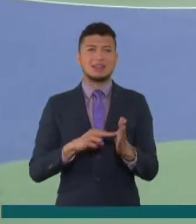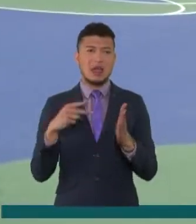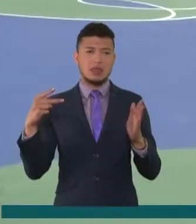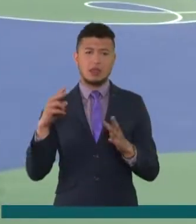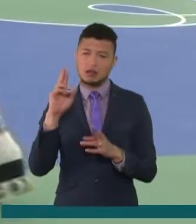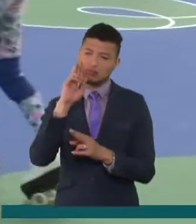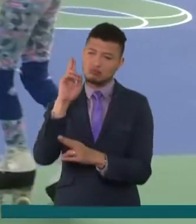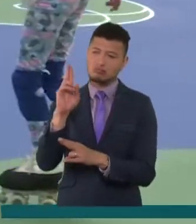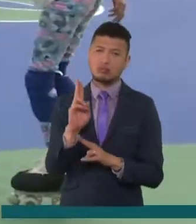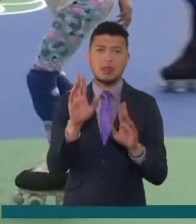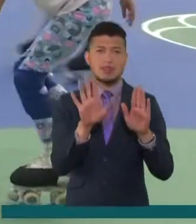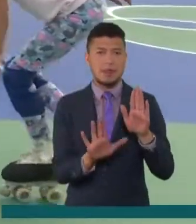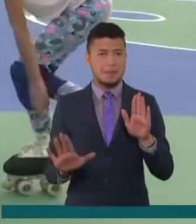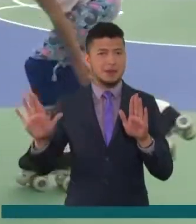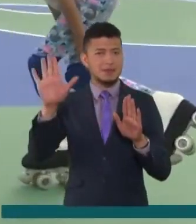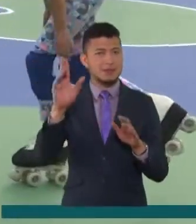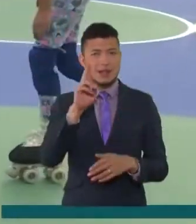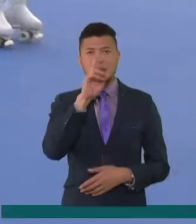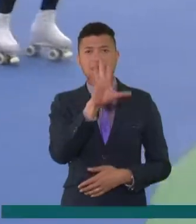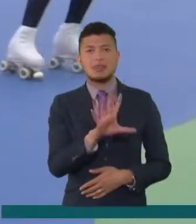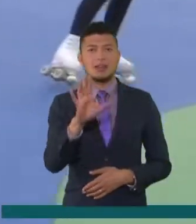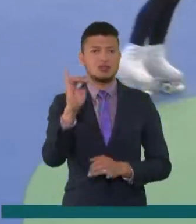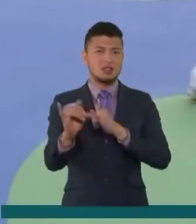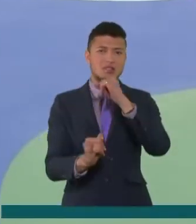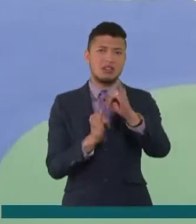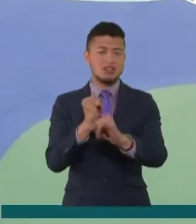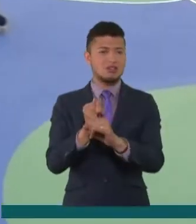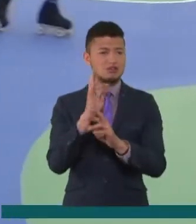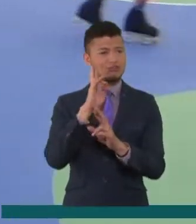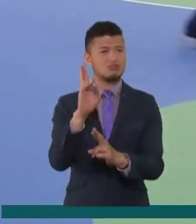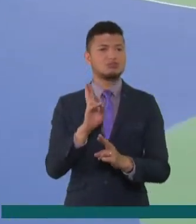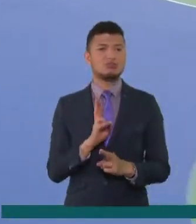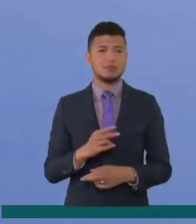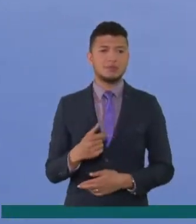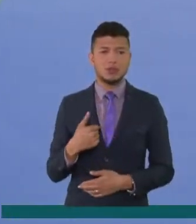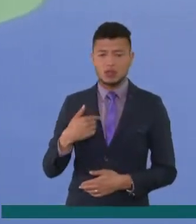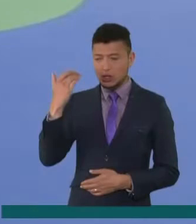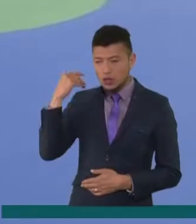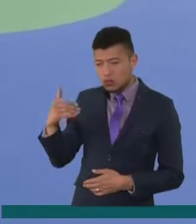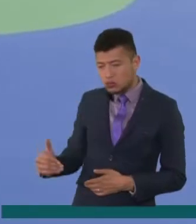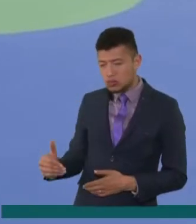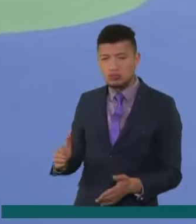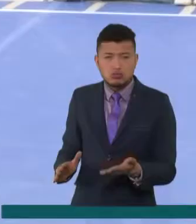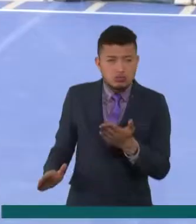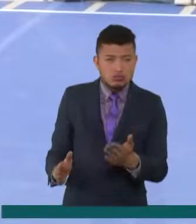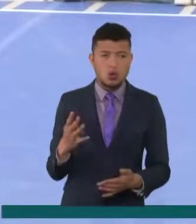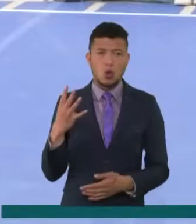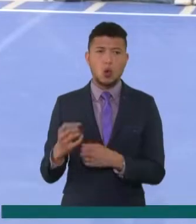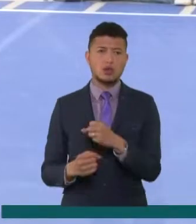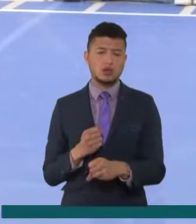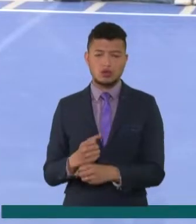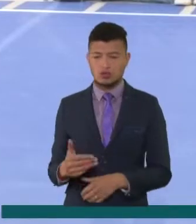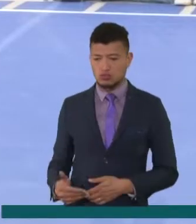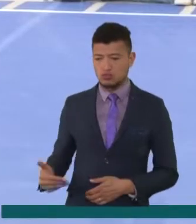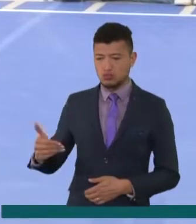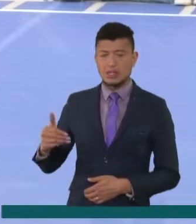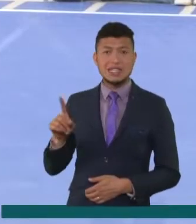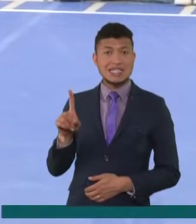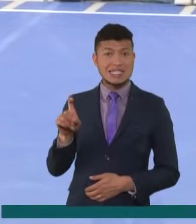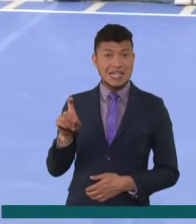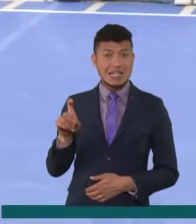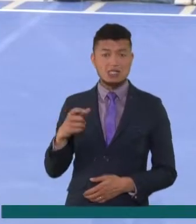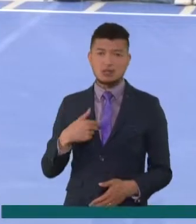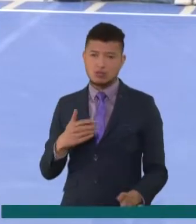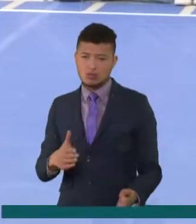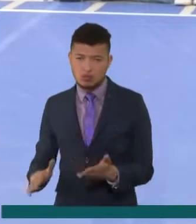merecido reconocimientos a nivel departamental nacional e internacional patinó desde los 4 años hasta los 6 patín